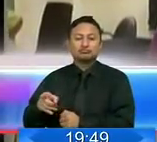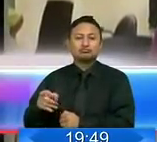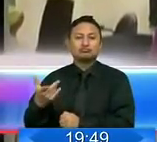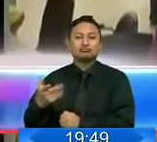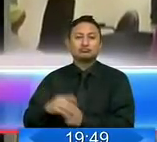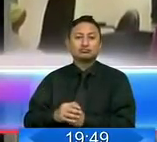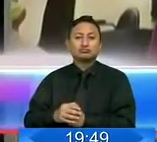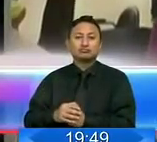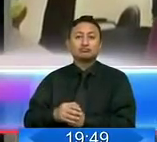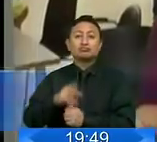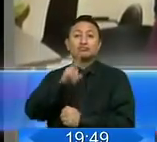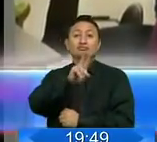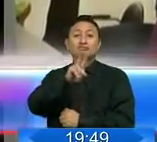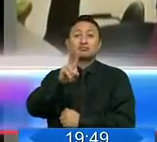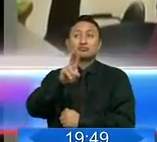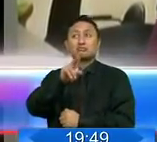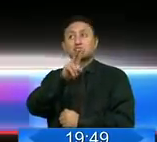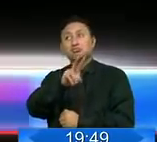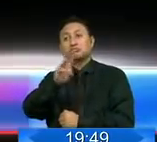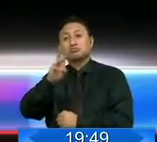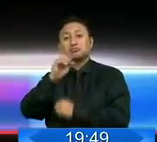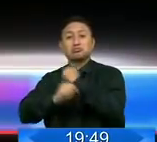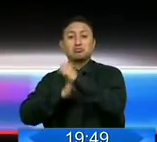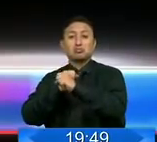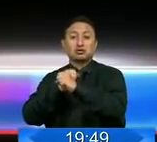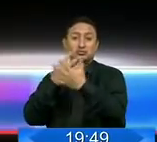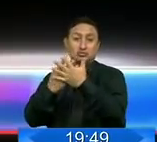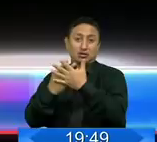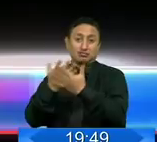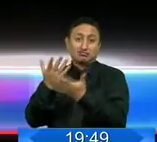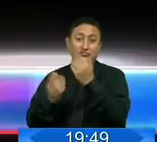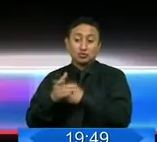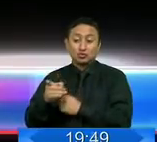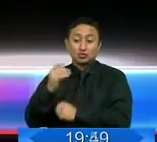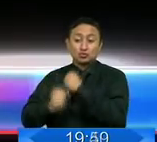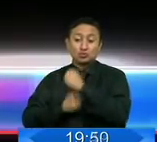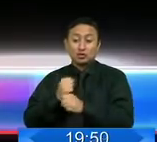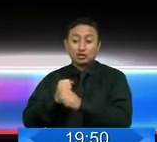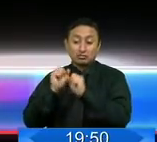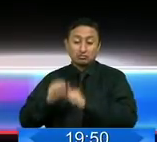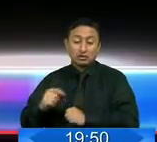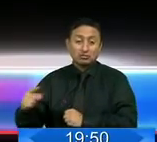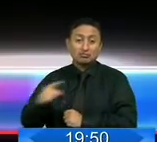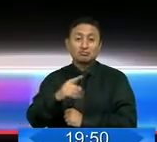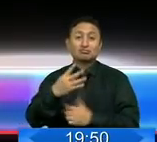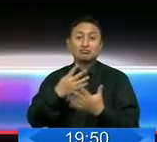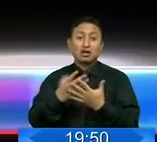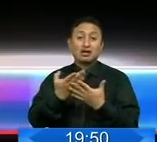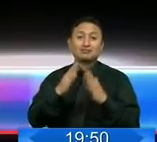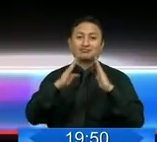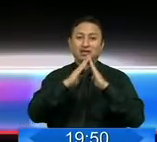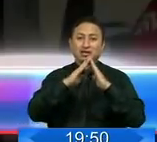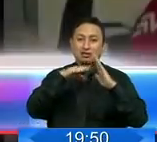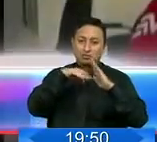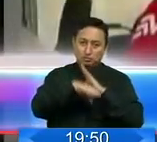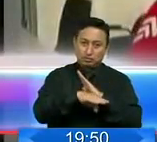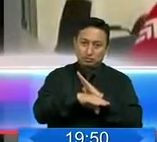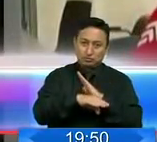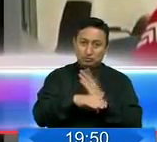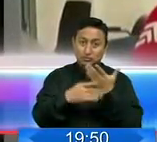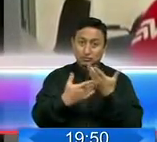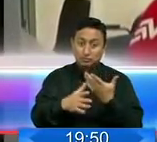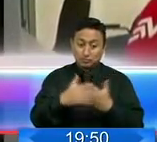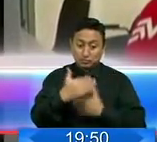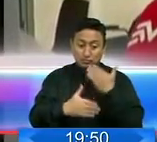pena de 22 a 26 años. Por la edad podrían darle un arresto domiciliario y una vez que se concluya el proceso penal,